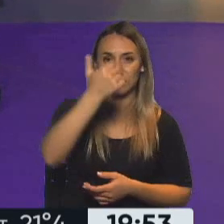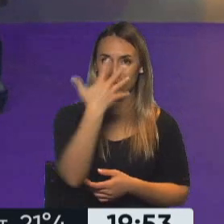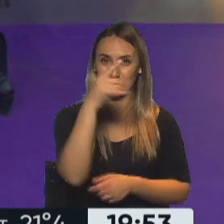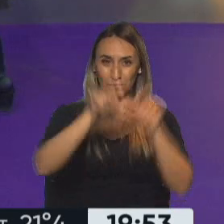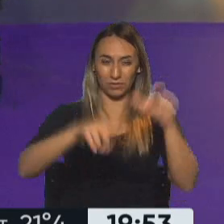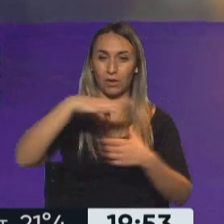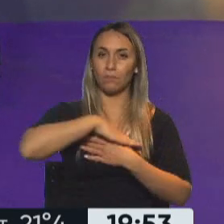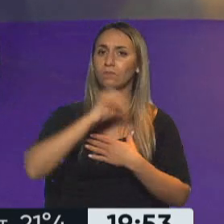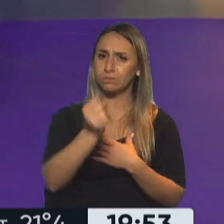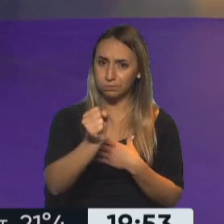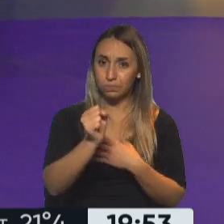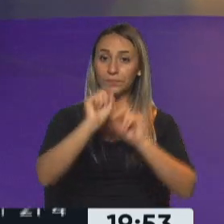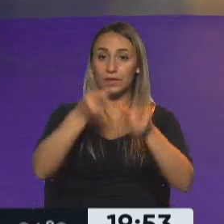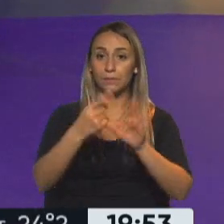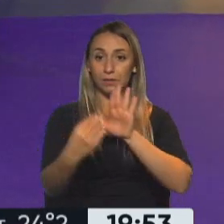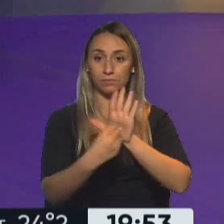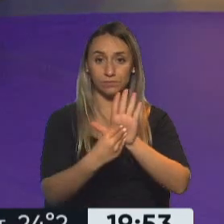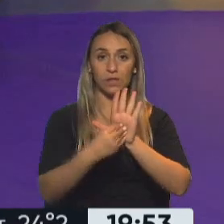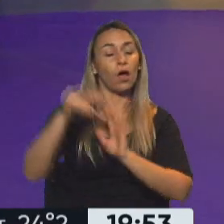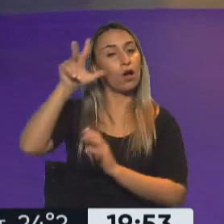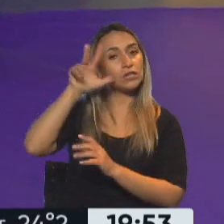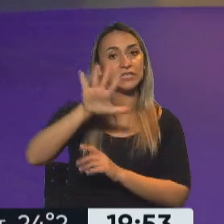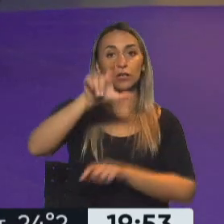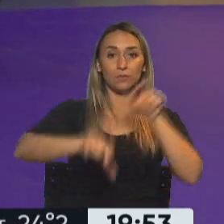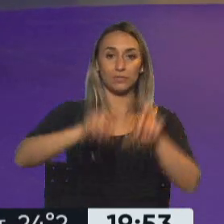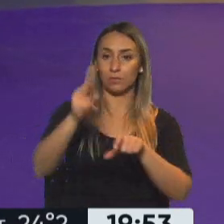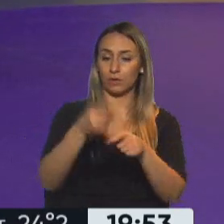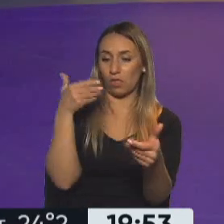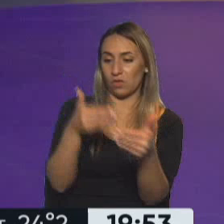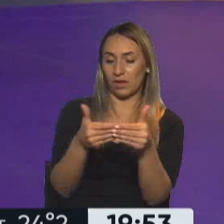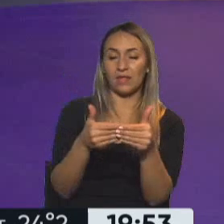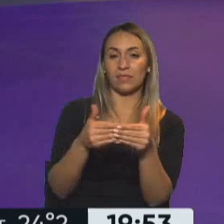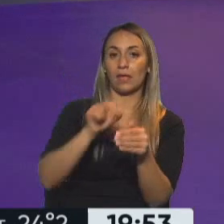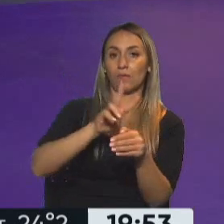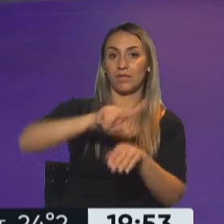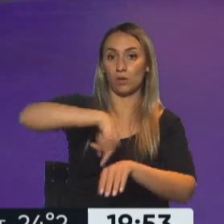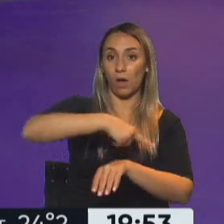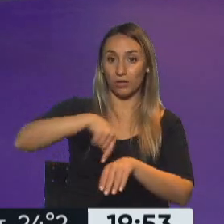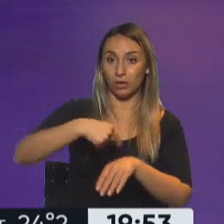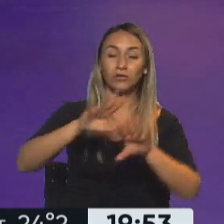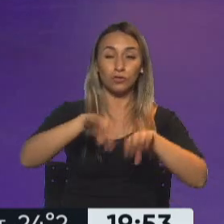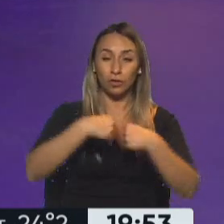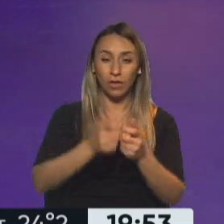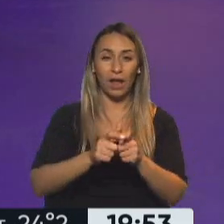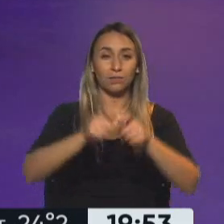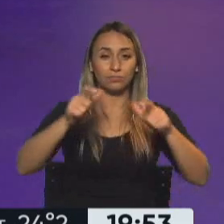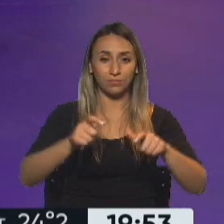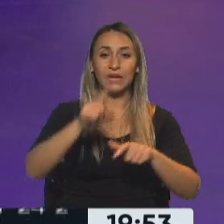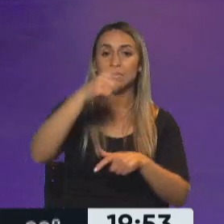5.253.765. También se reportan 85 fallecidos en las últimas 24 horas, por lo que la lista total ascendió a